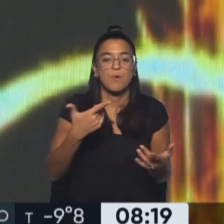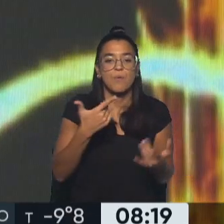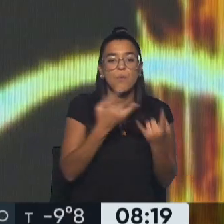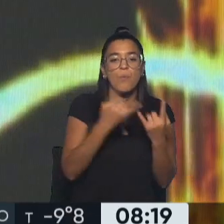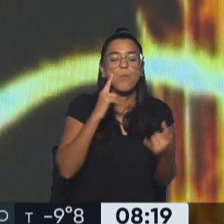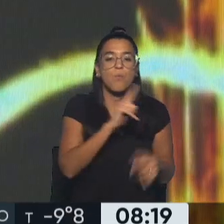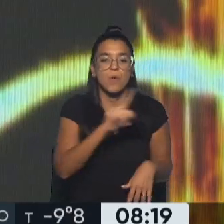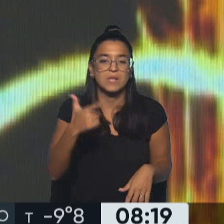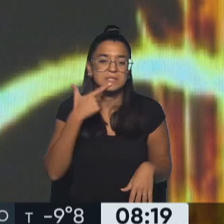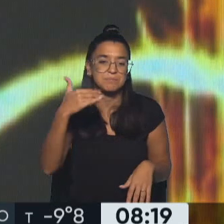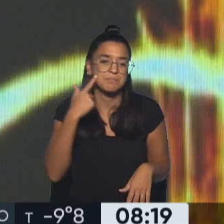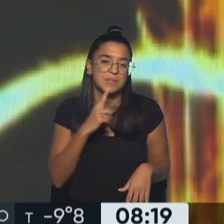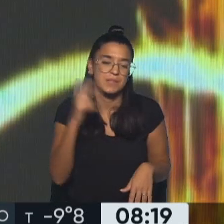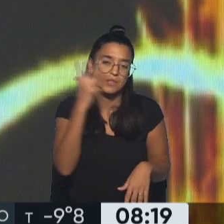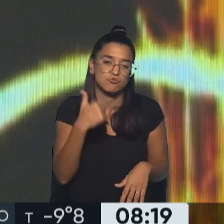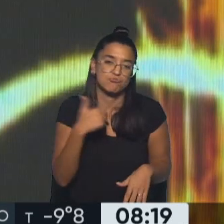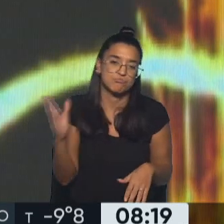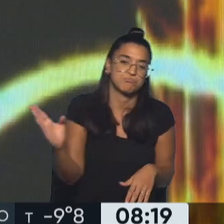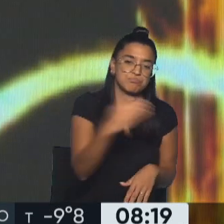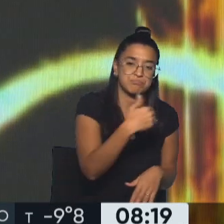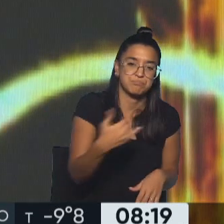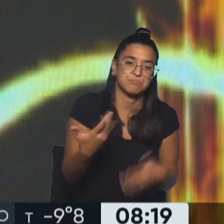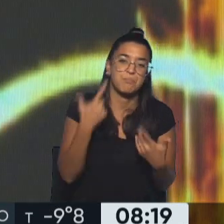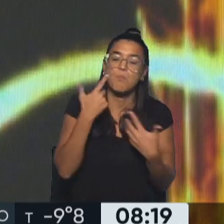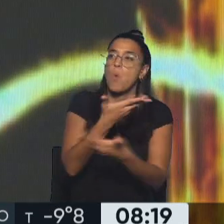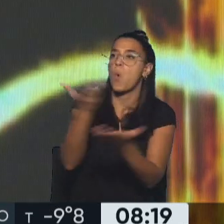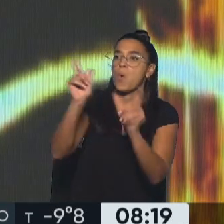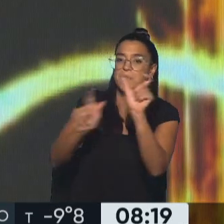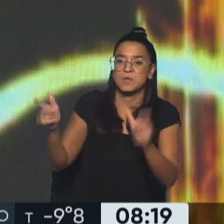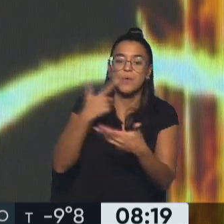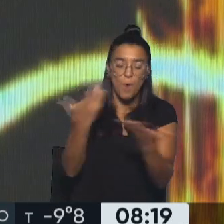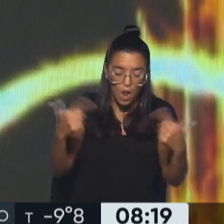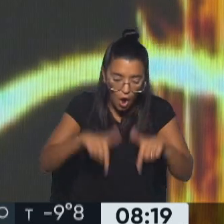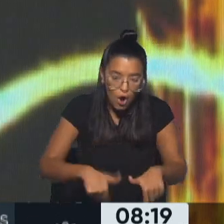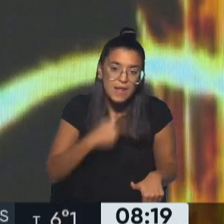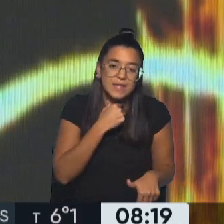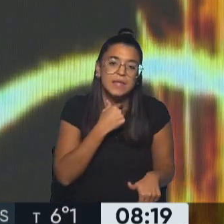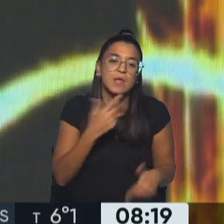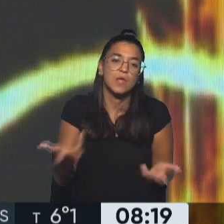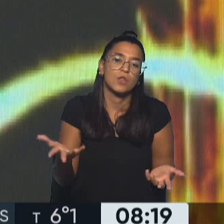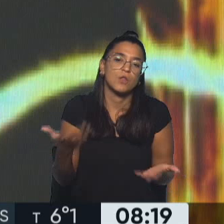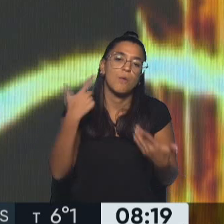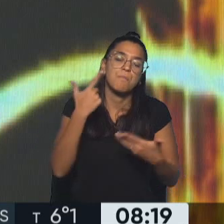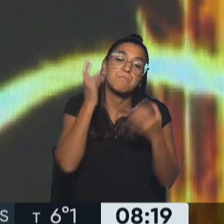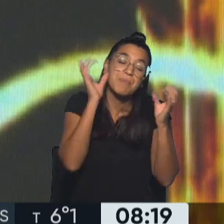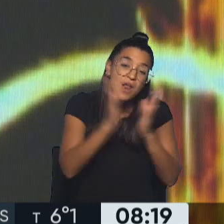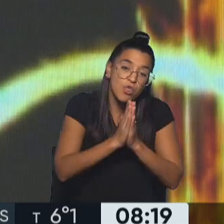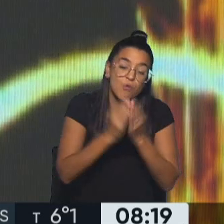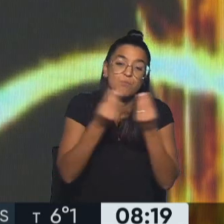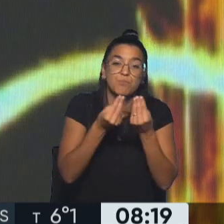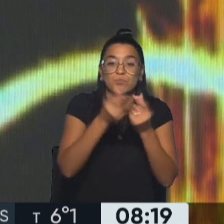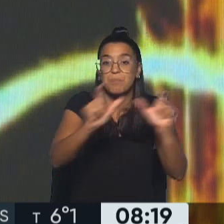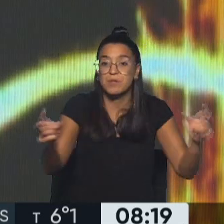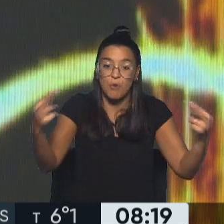te quiero pedir en un llamado porque yo te pegué un cachetazo delante de millones de personas. Bueno, ahora quisiera pedirte delante de millones de personas